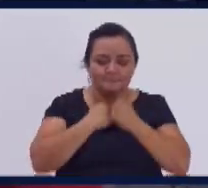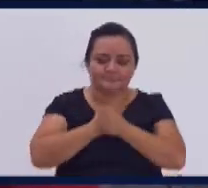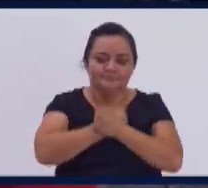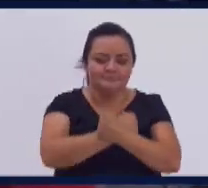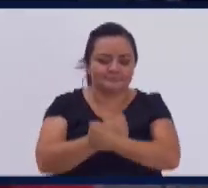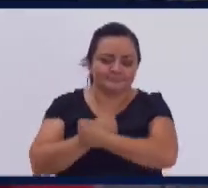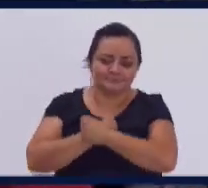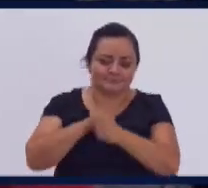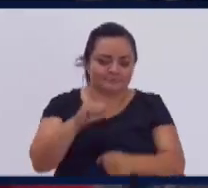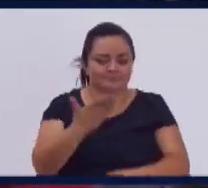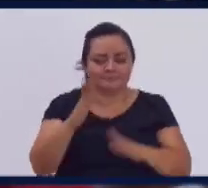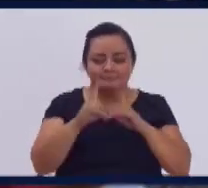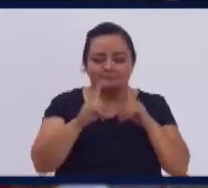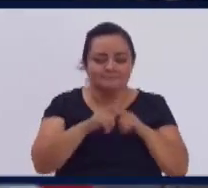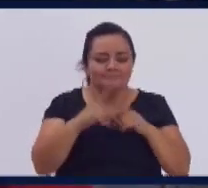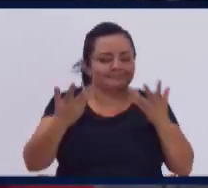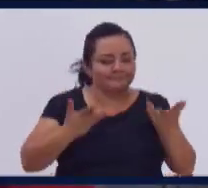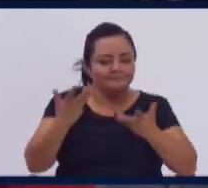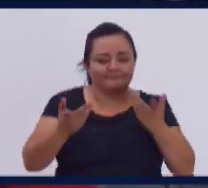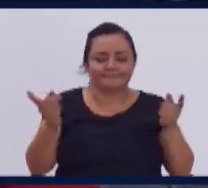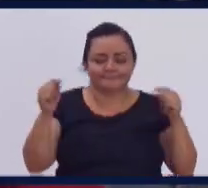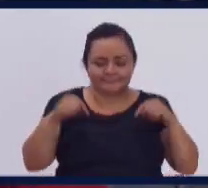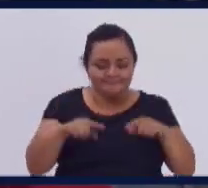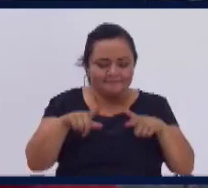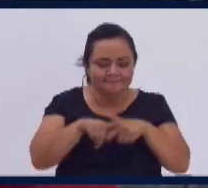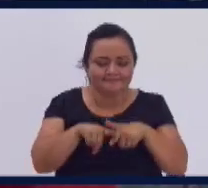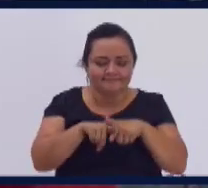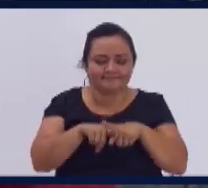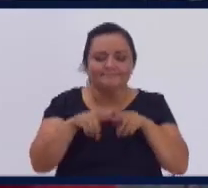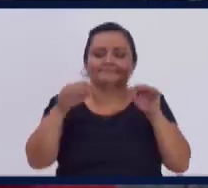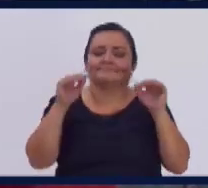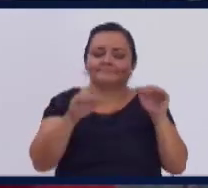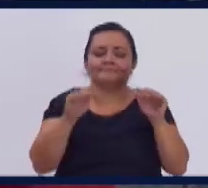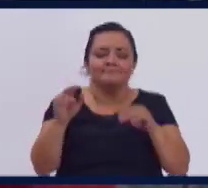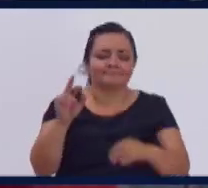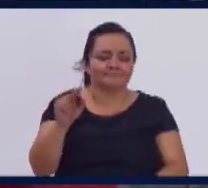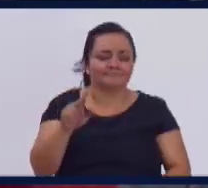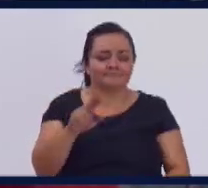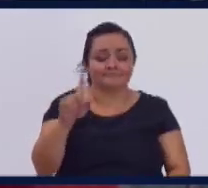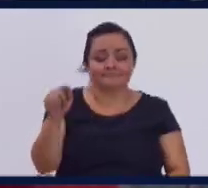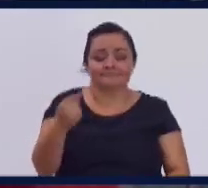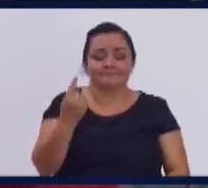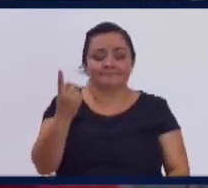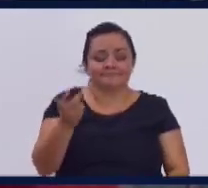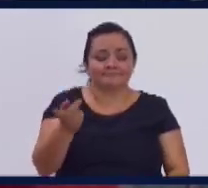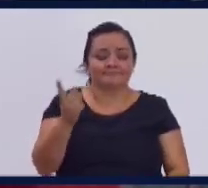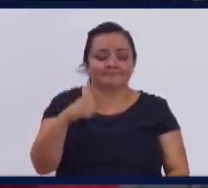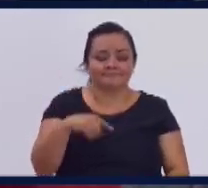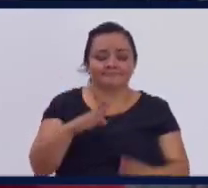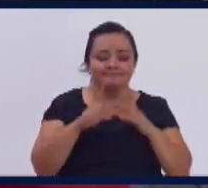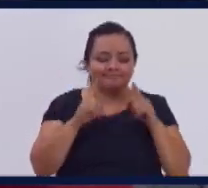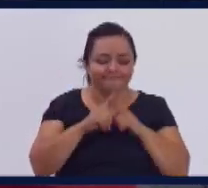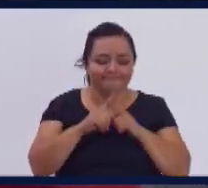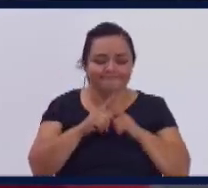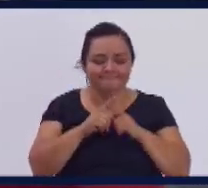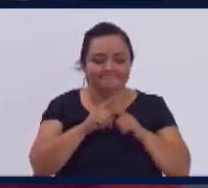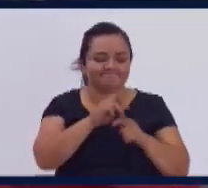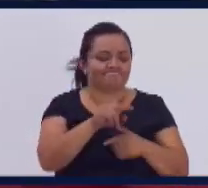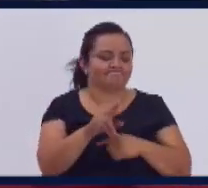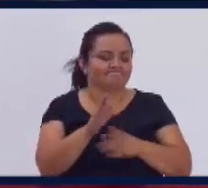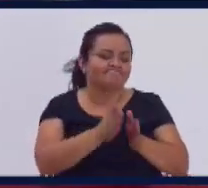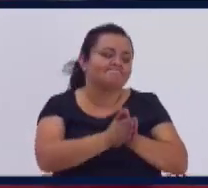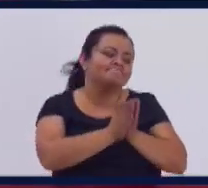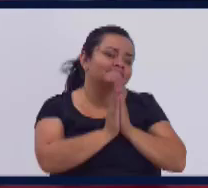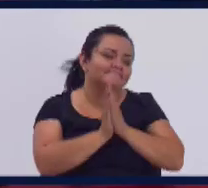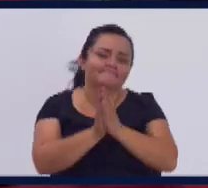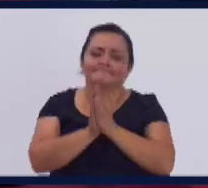amor de las otras iglesias hasta el servicio de esta. Gracias por los amigos que nos visitan. Amigo, perdón que le tomamos